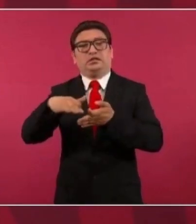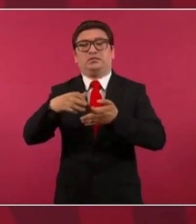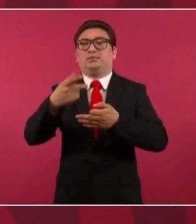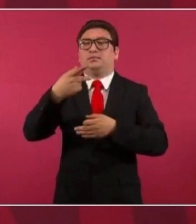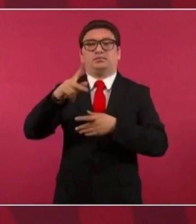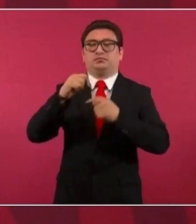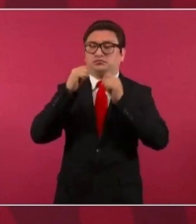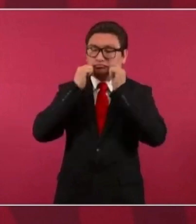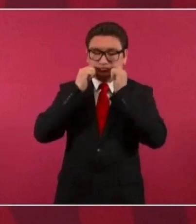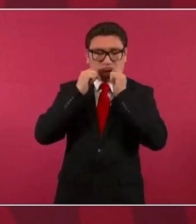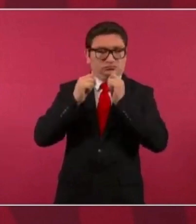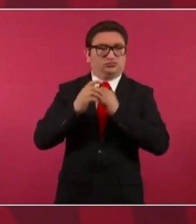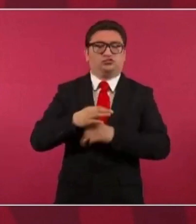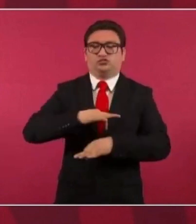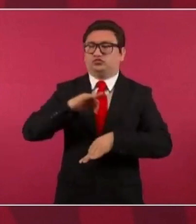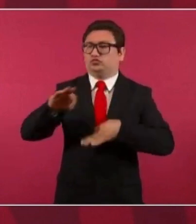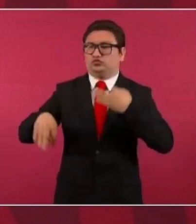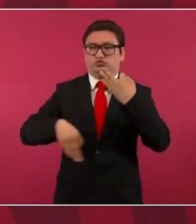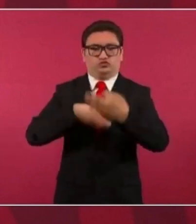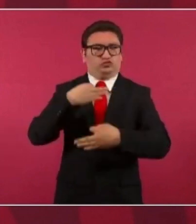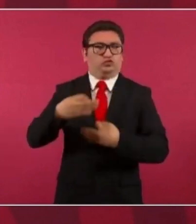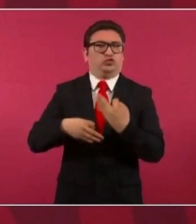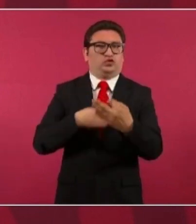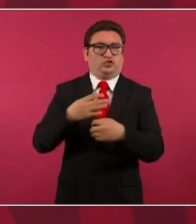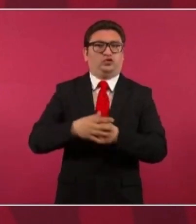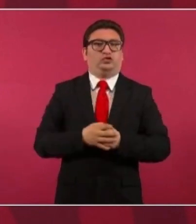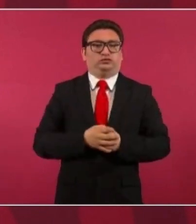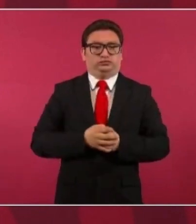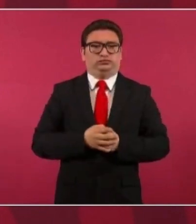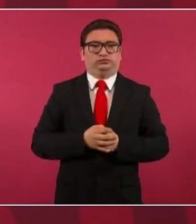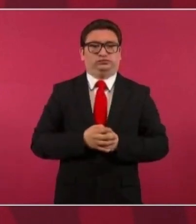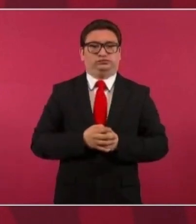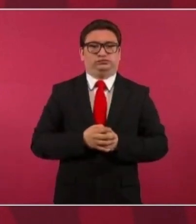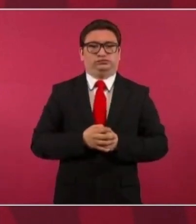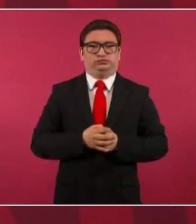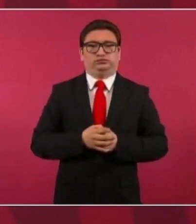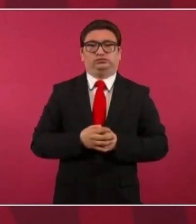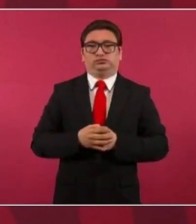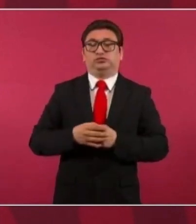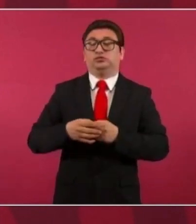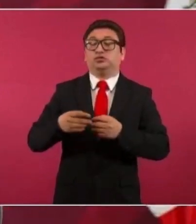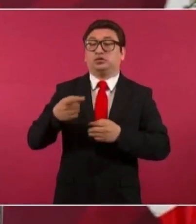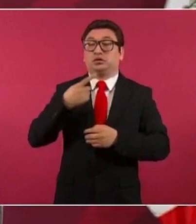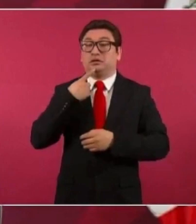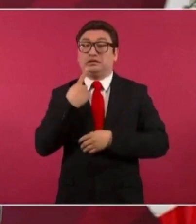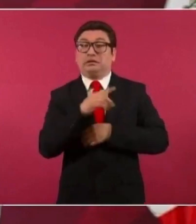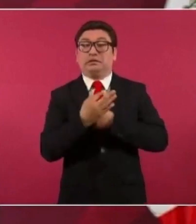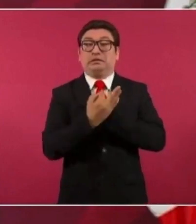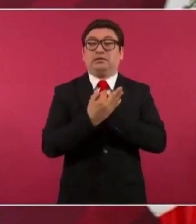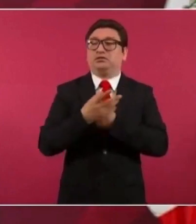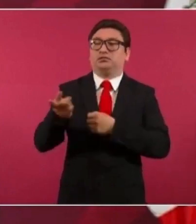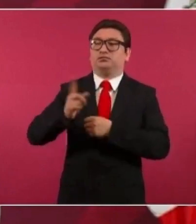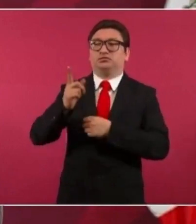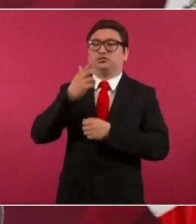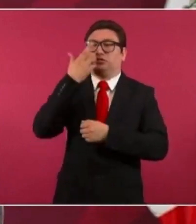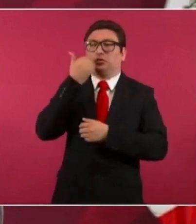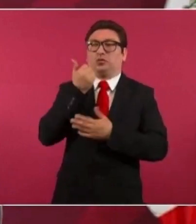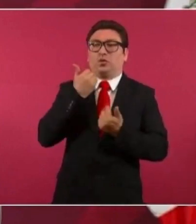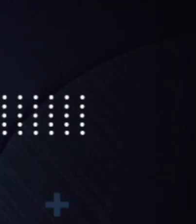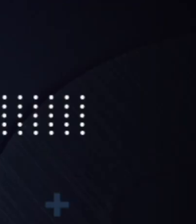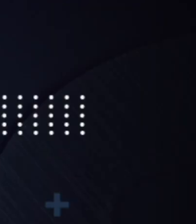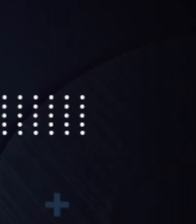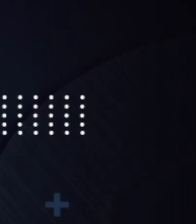se han venido desechando, porque no hay razón.